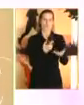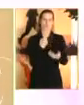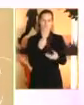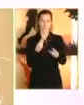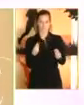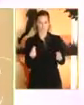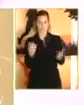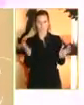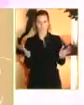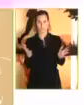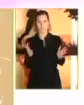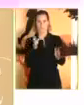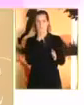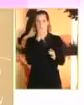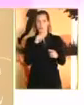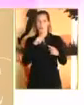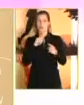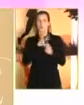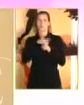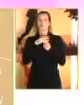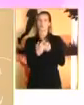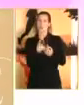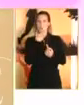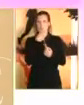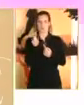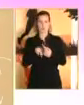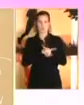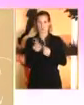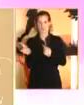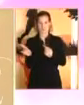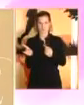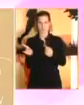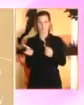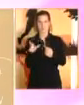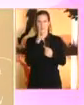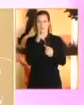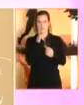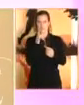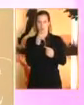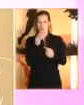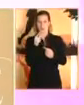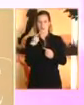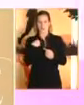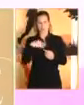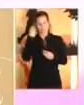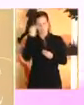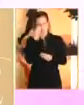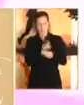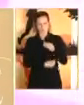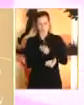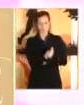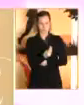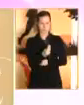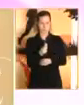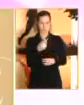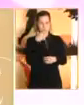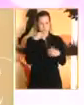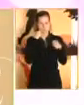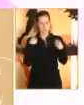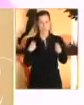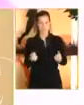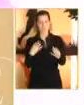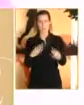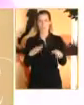asumir ningún problema en un hijo, pero cuando no te lo esperas y te esperas que tu hijo nazca sano, da igual si sea guapo, feo,